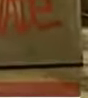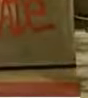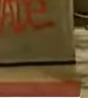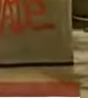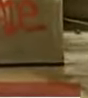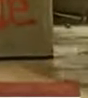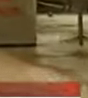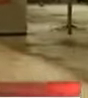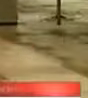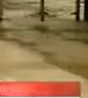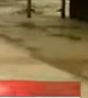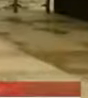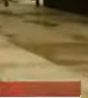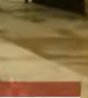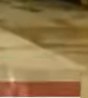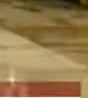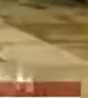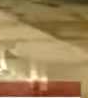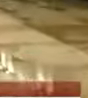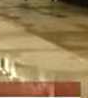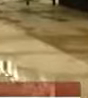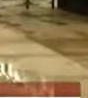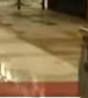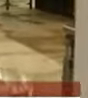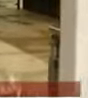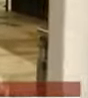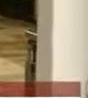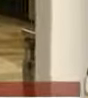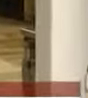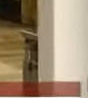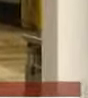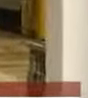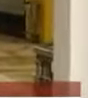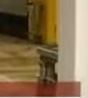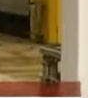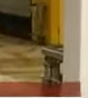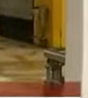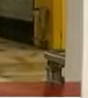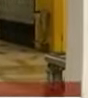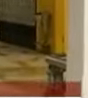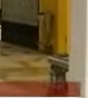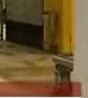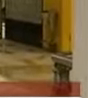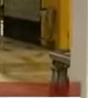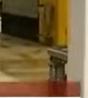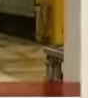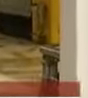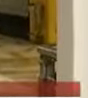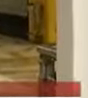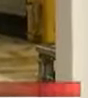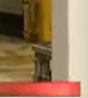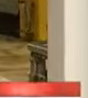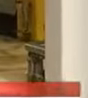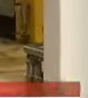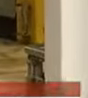logró detener a estas dos personas que venían saliendo del interior ya de la boletería del metro y aquí ya estaban en llamas, por